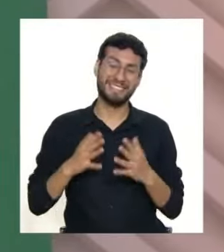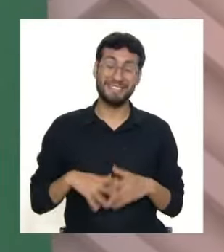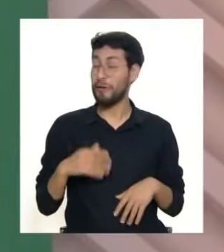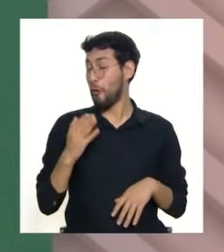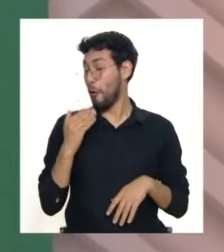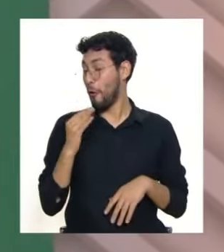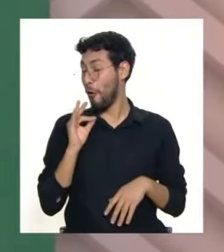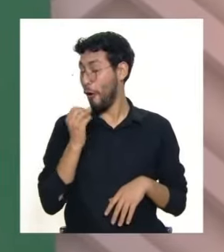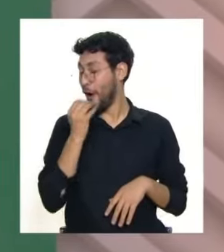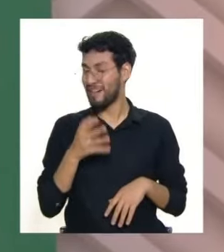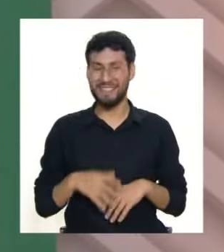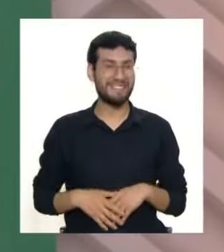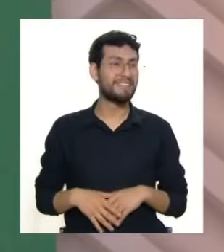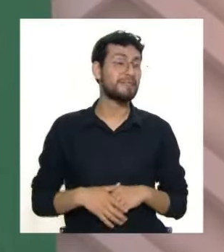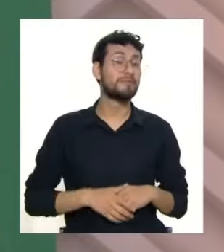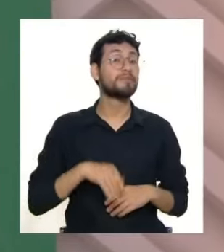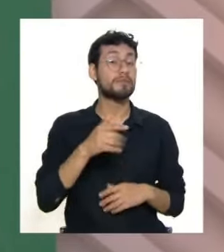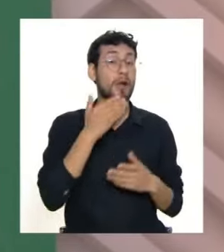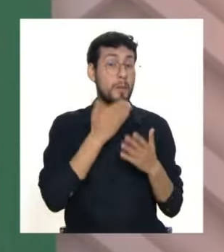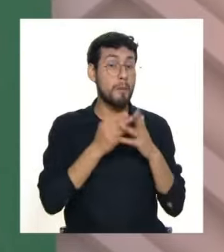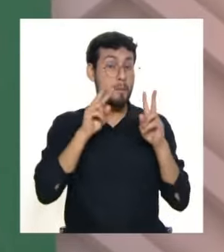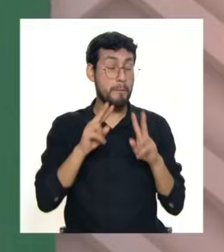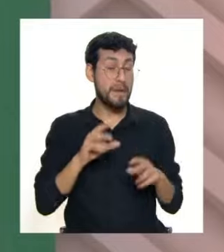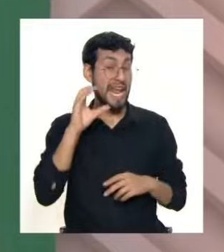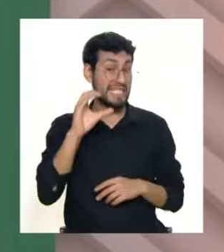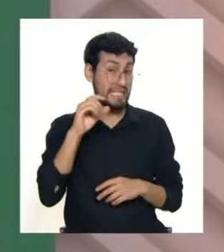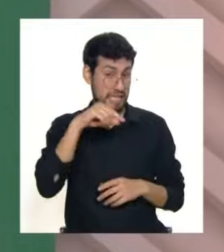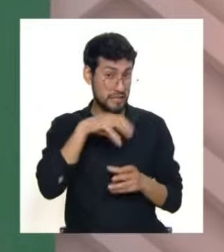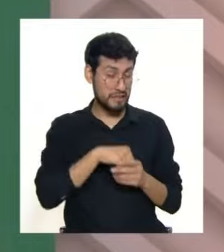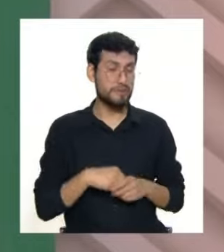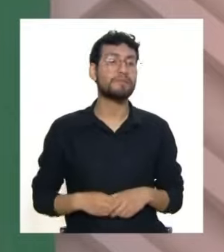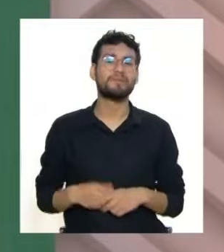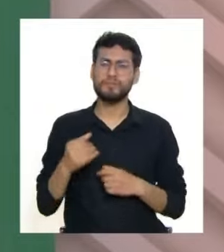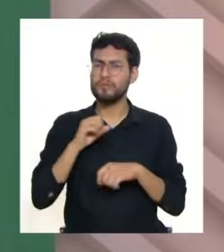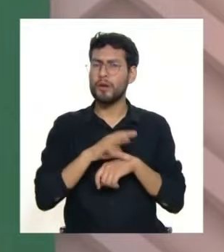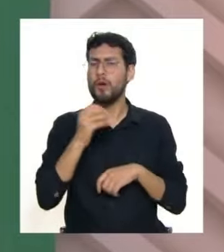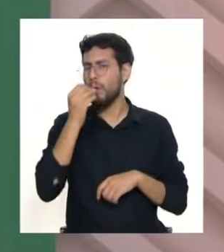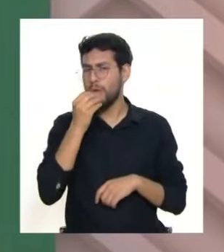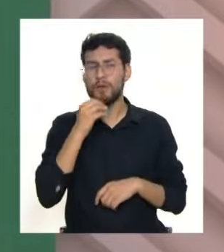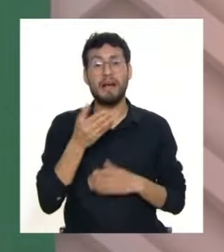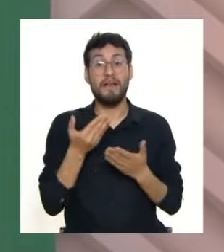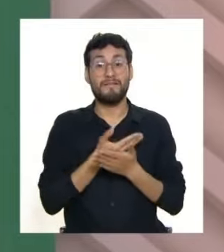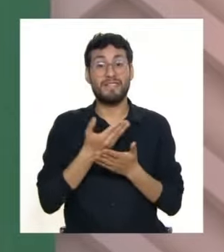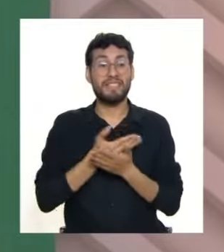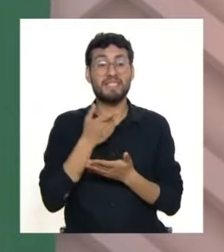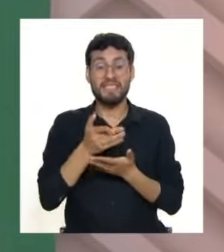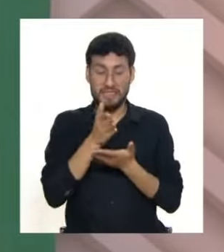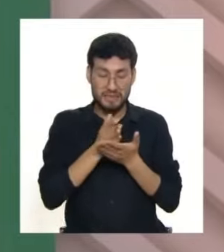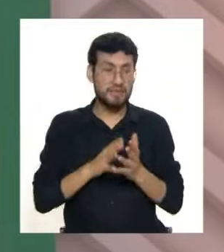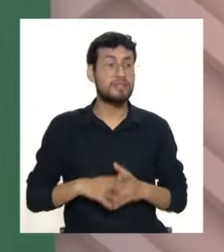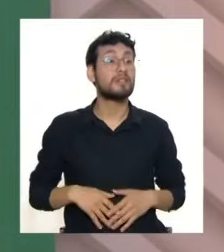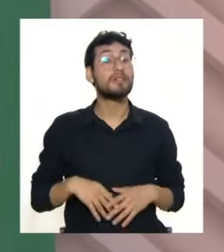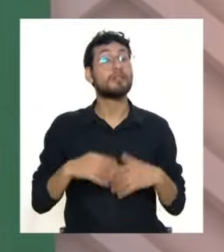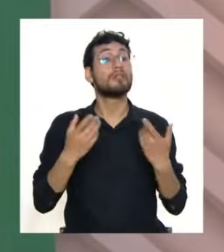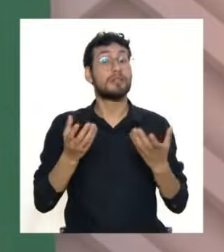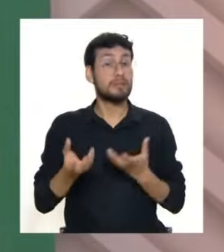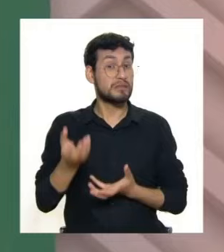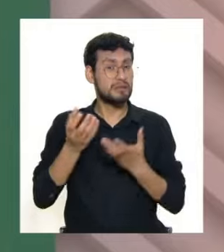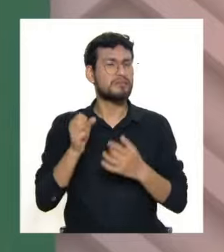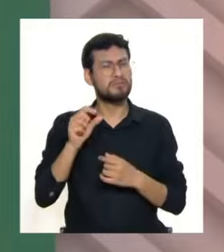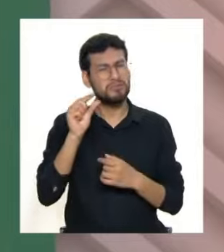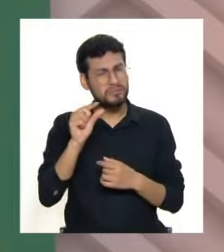preparando el papi piso. Sí, riquísimo. Mucha vitamina C también. Así que por eso se recomienda consumirlo fresco en ajicito. A veces cuando se hierve,